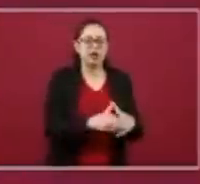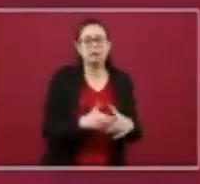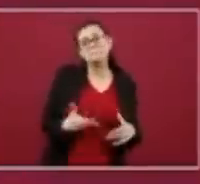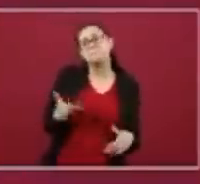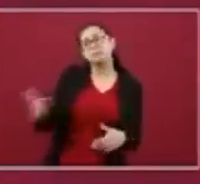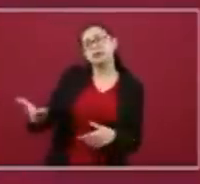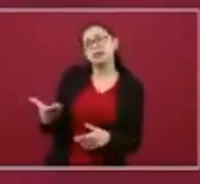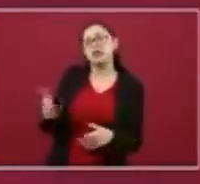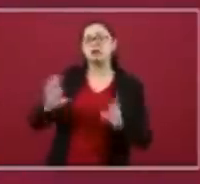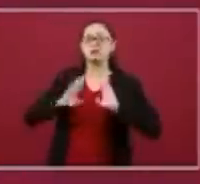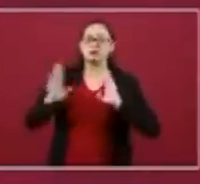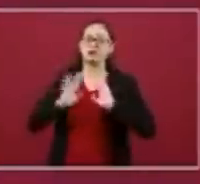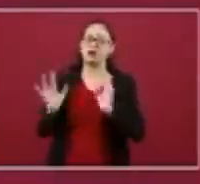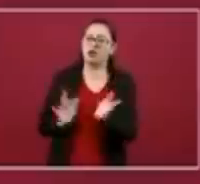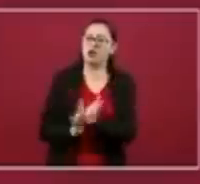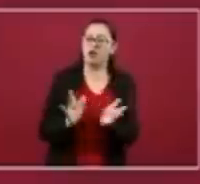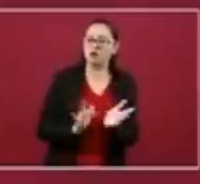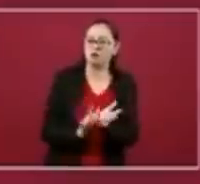ejército,